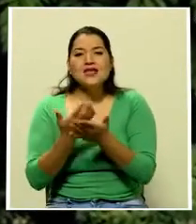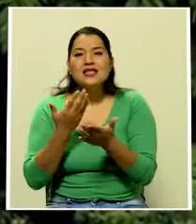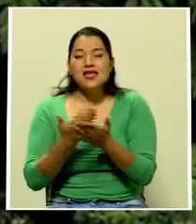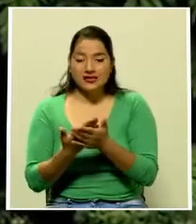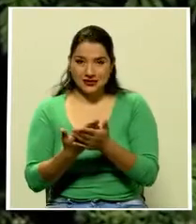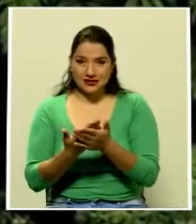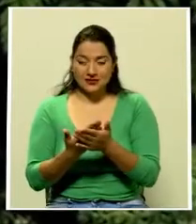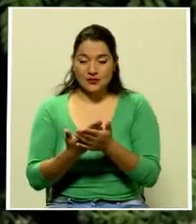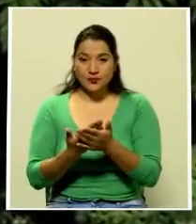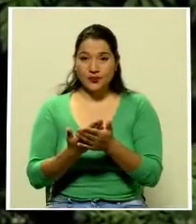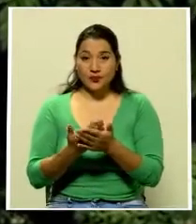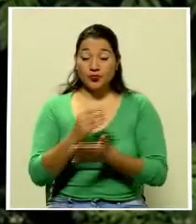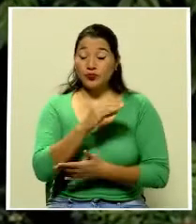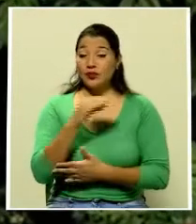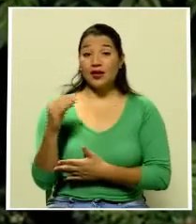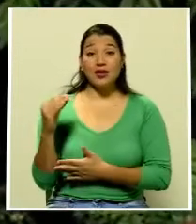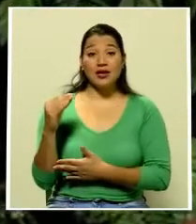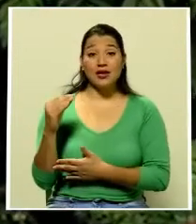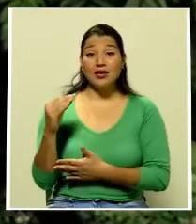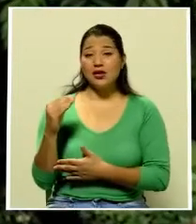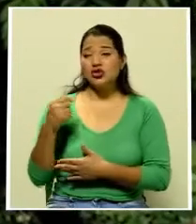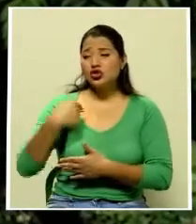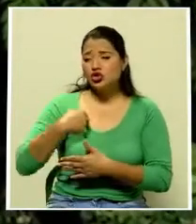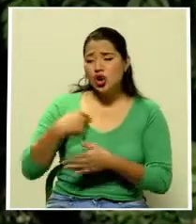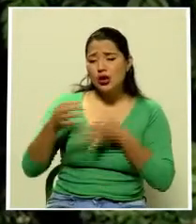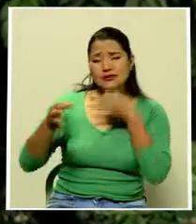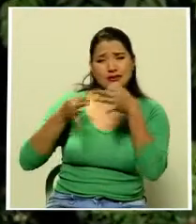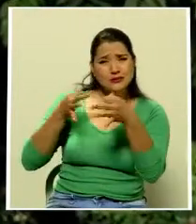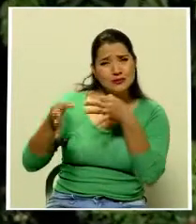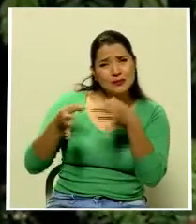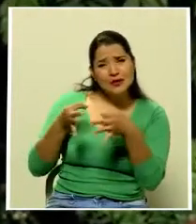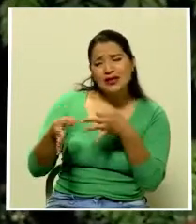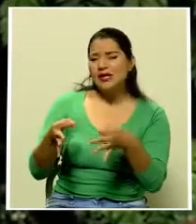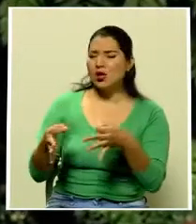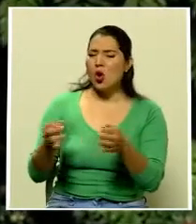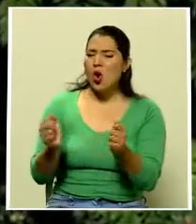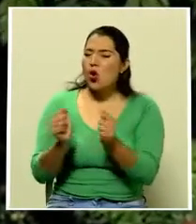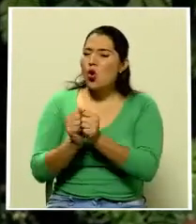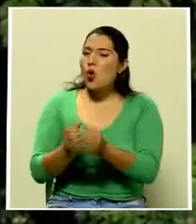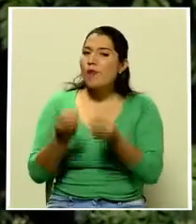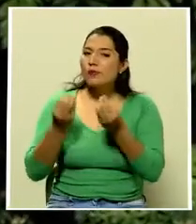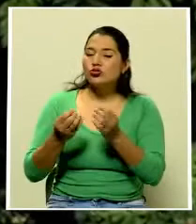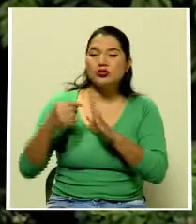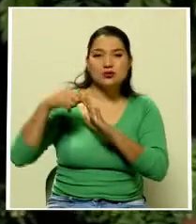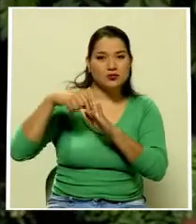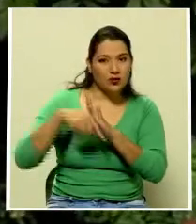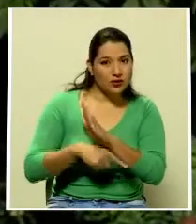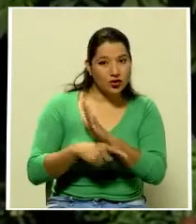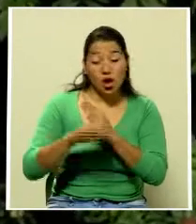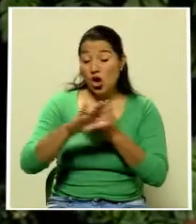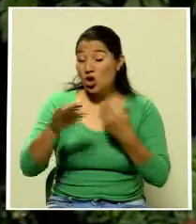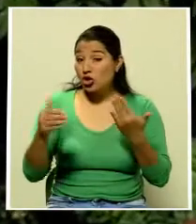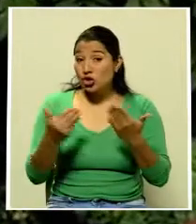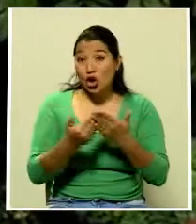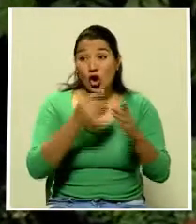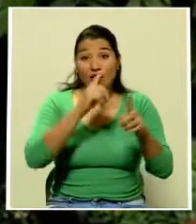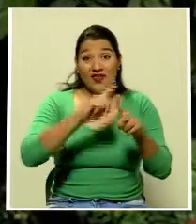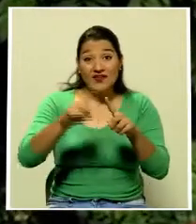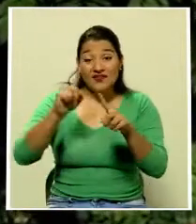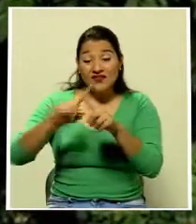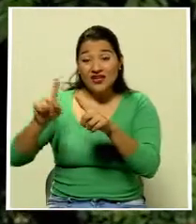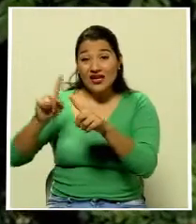prueba y detallo con bastante profundidad los diferentes hechos